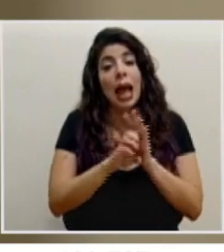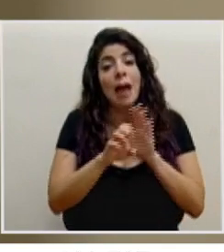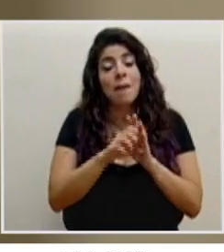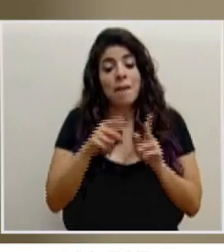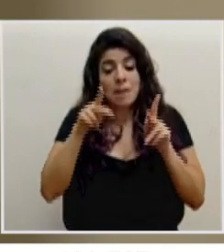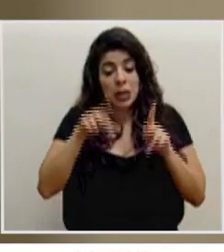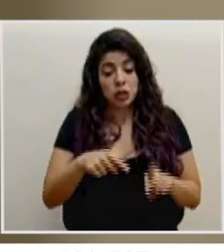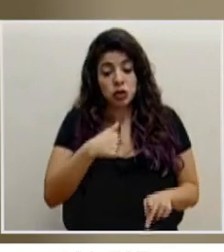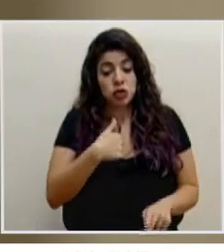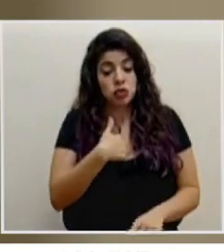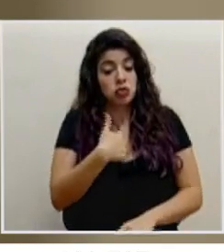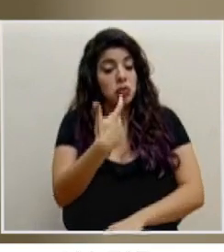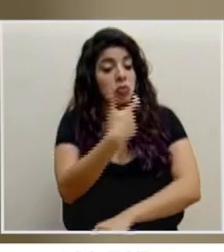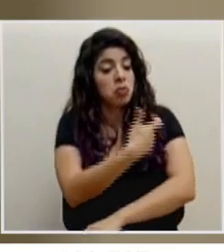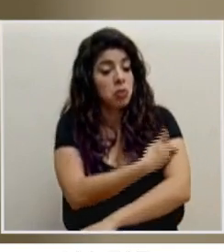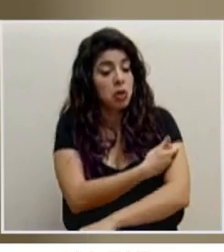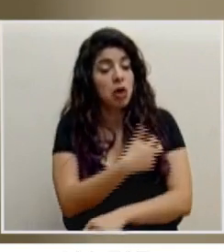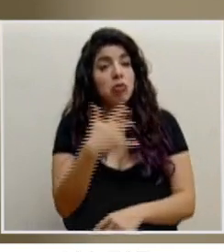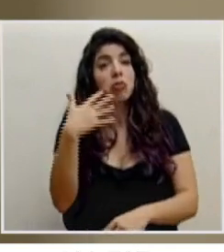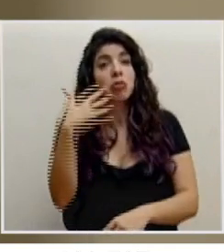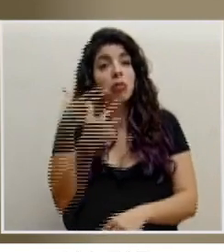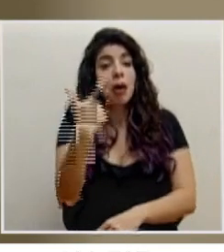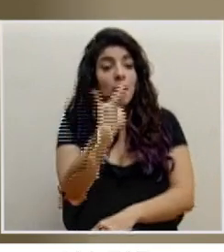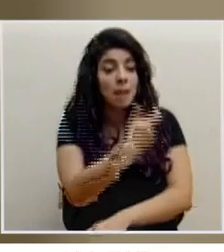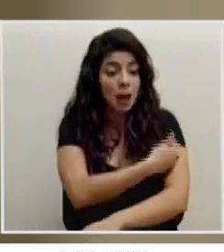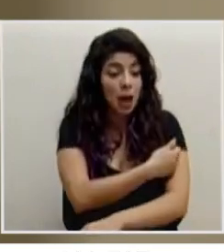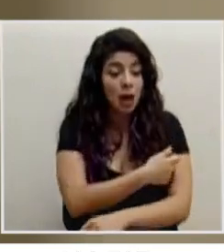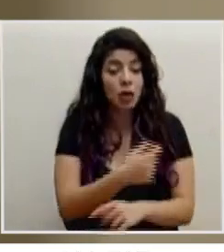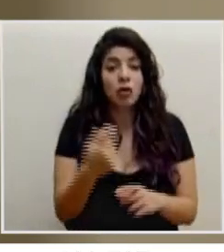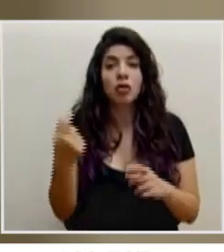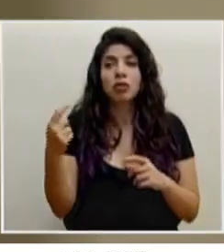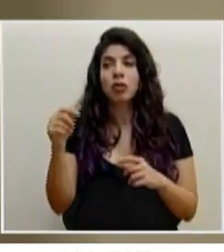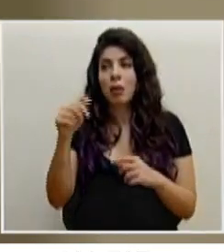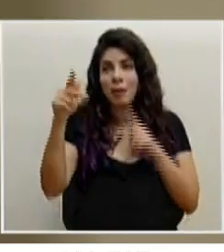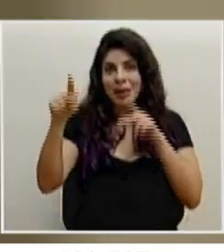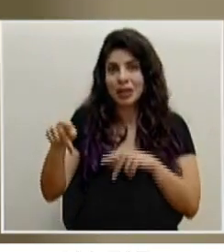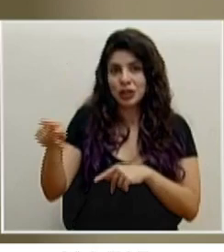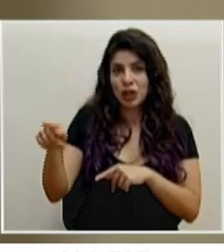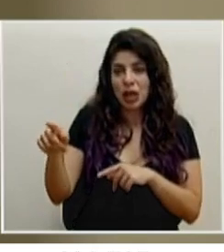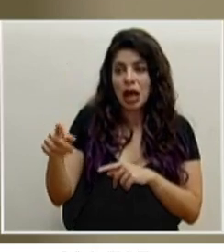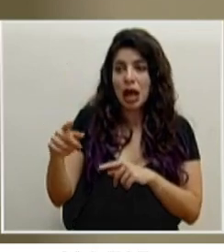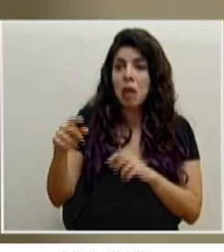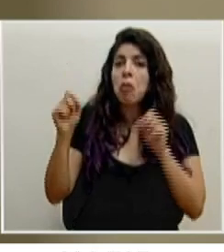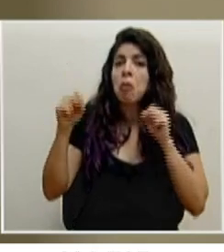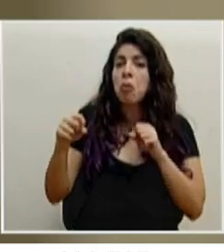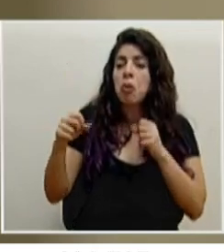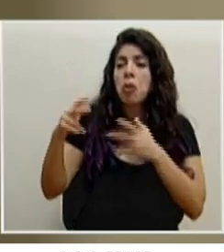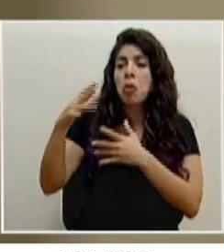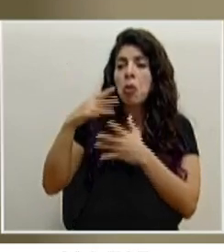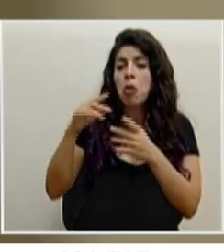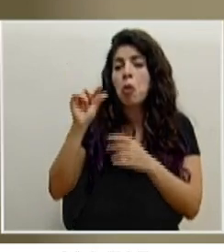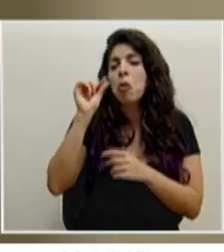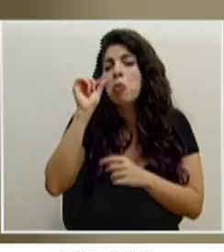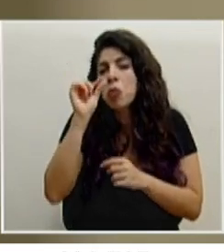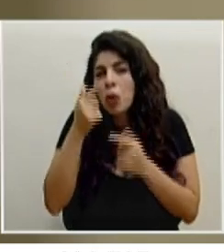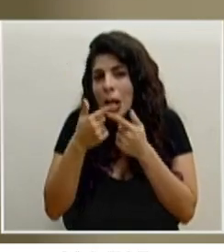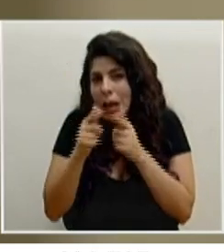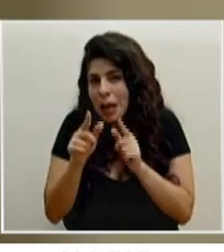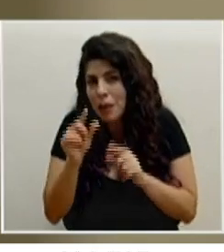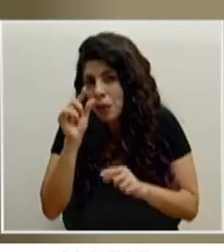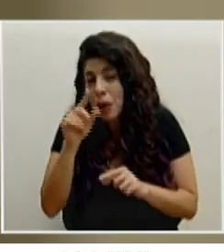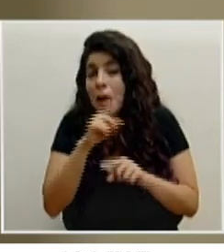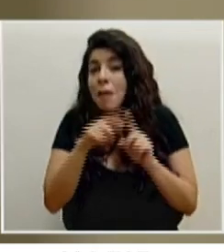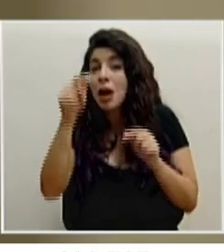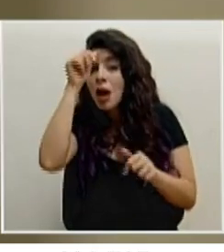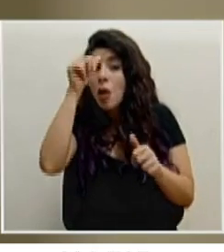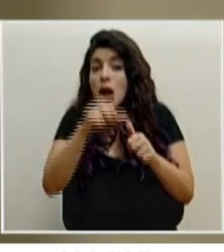persona vacunada eventualmente puede entrar con otra persona vacunada también con cierta libertad, pero también recordemos que puede haber